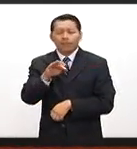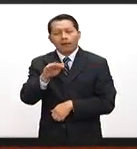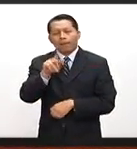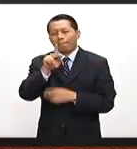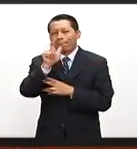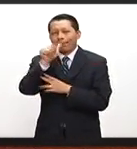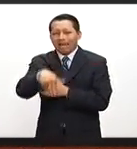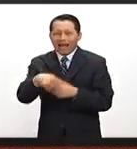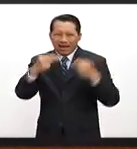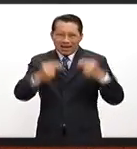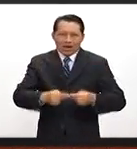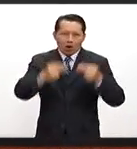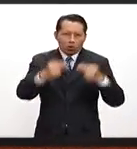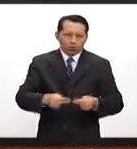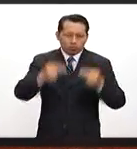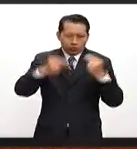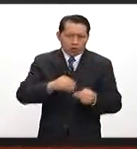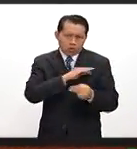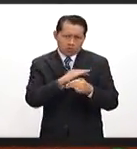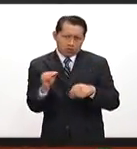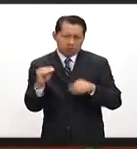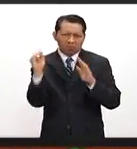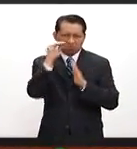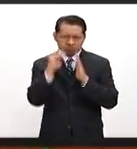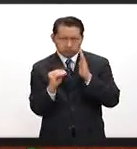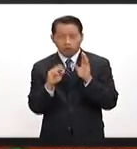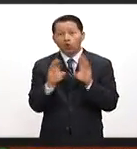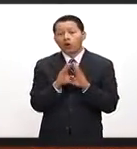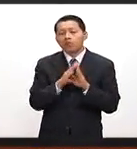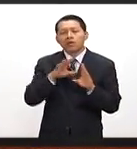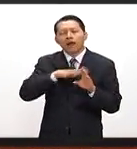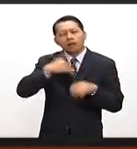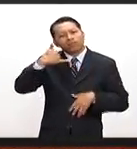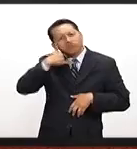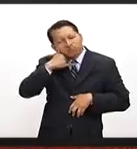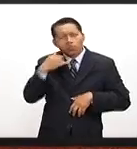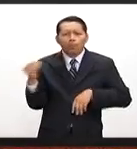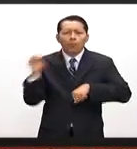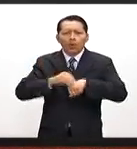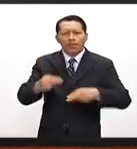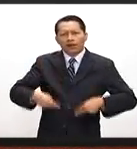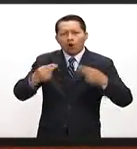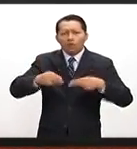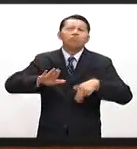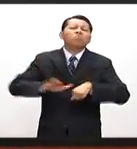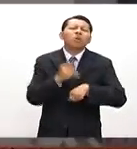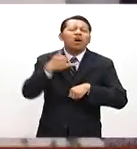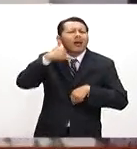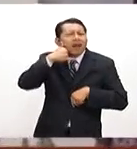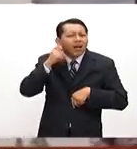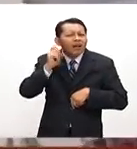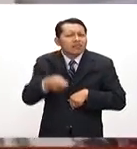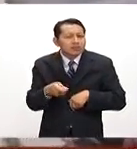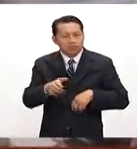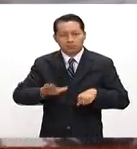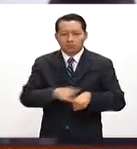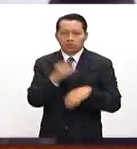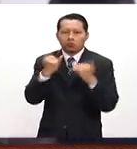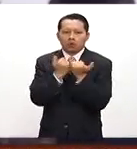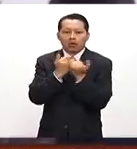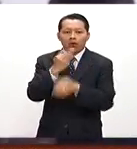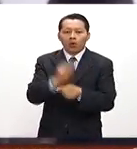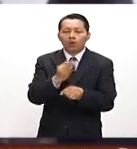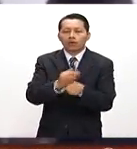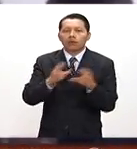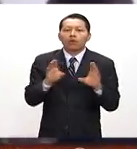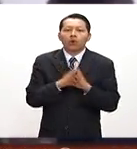que se puedan implementar a través de dispositivos móviles. ¿Por qué a través de dispositivos móviles? Bueno, pues porque hoy en